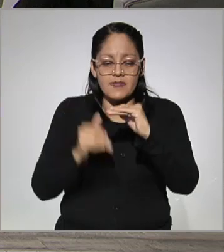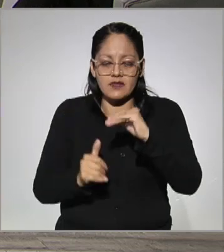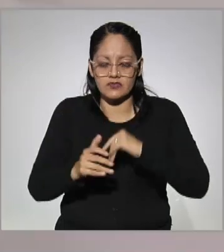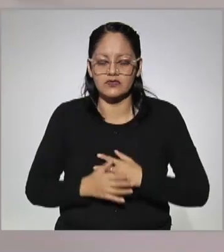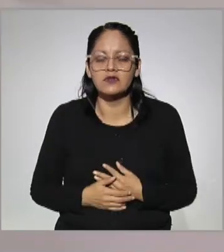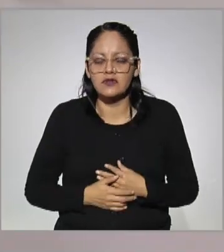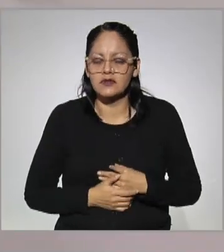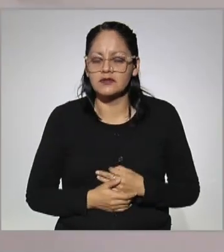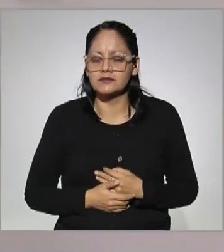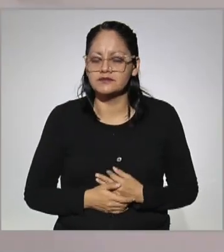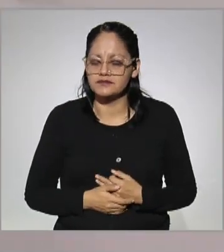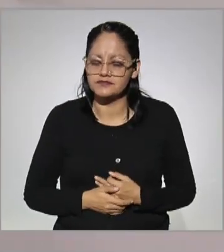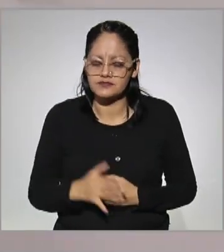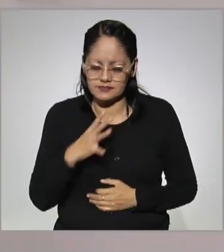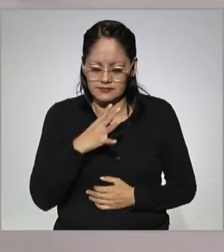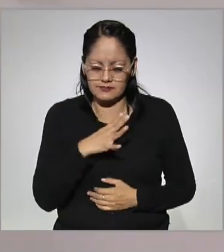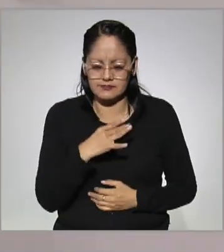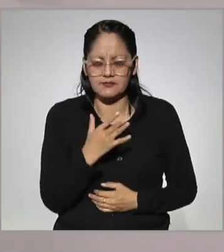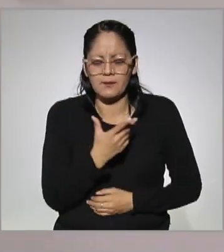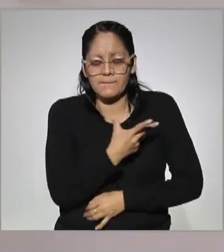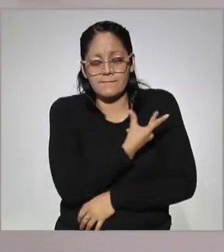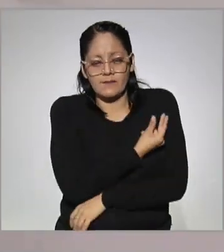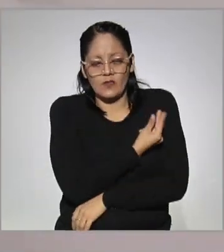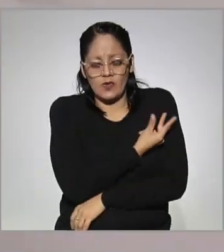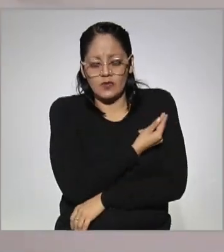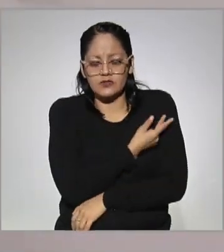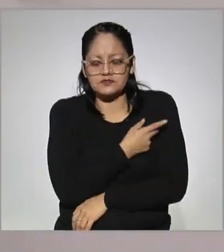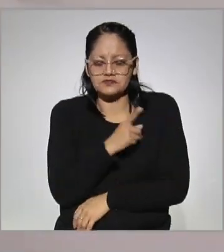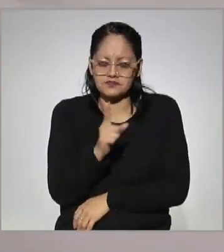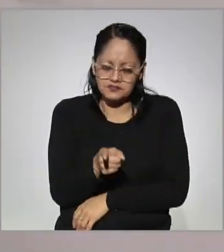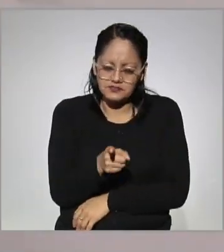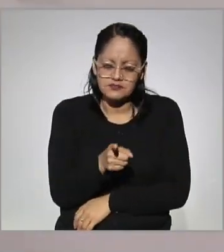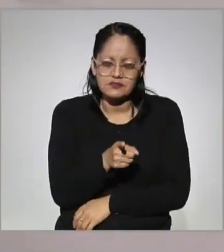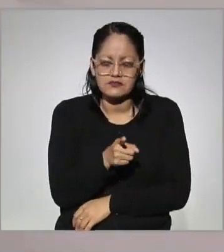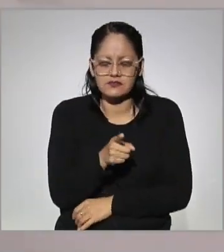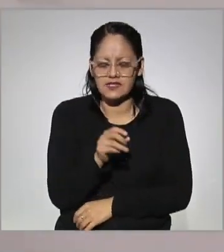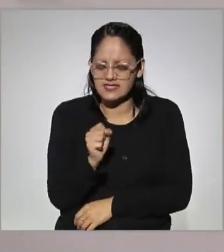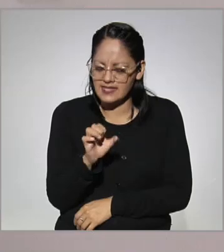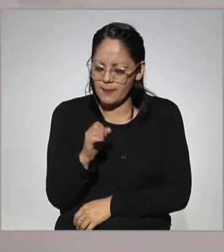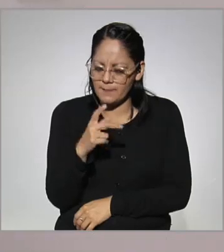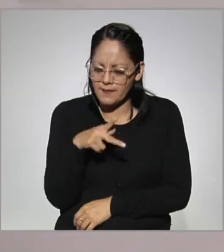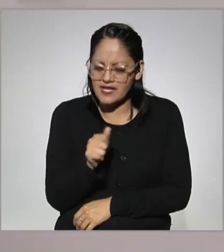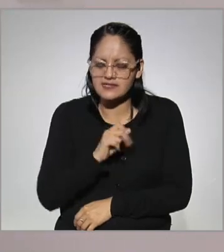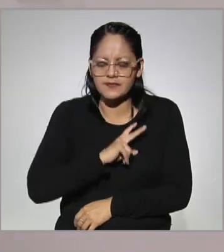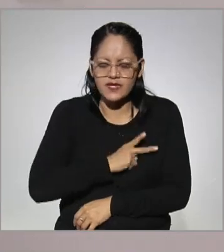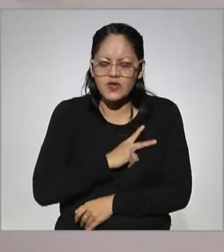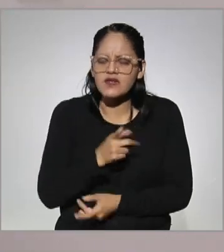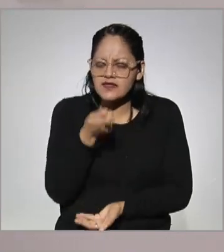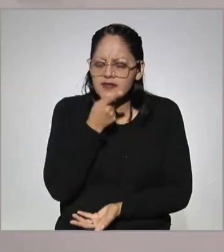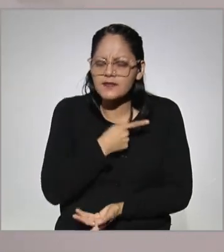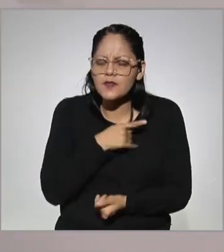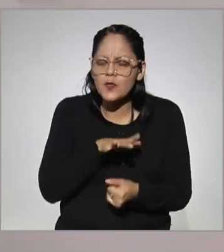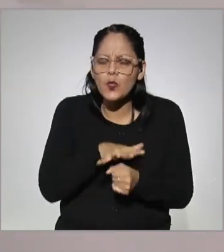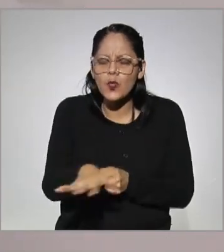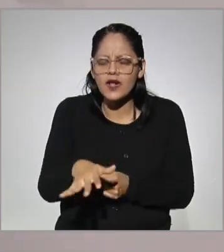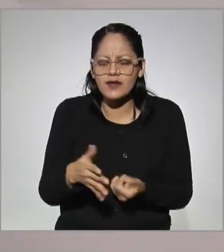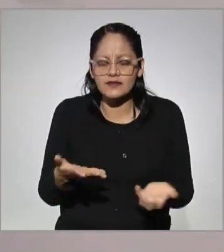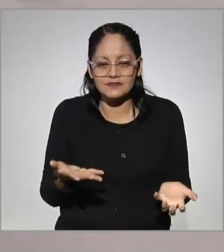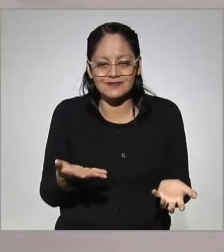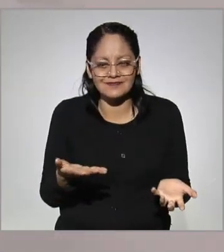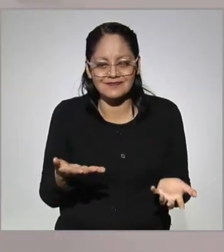existen vacunas que tienen cierto número de cepas de virus y otros con más. ¿Cuál es la ideal, doctores, y qué tipos de